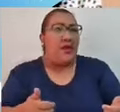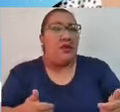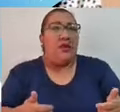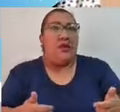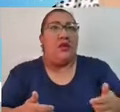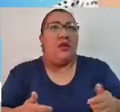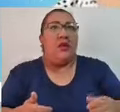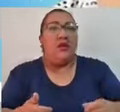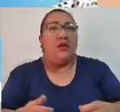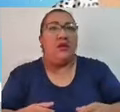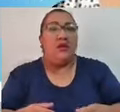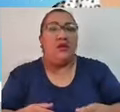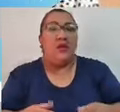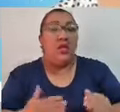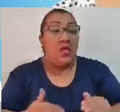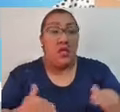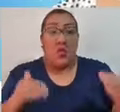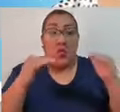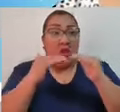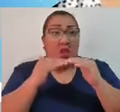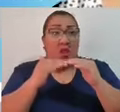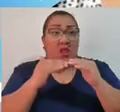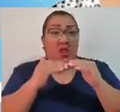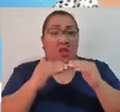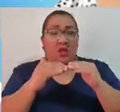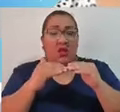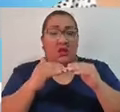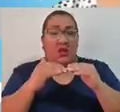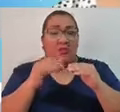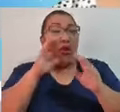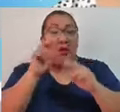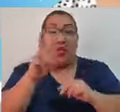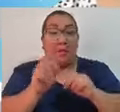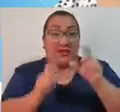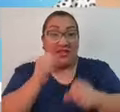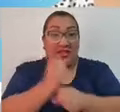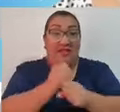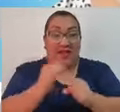un trabajador y una trabajadora con las mismas cualidades, con las mismas capacidades, incluso